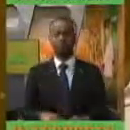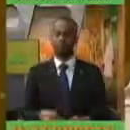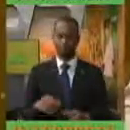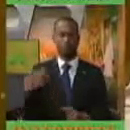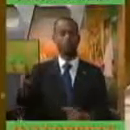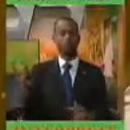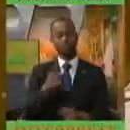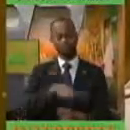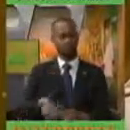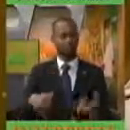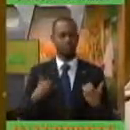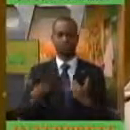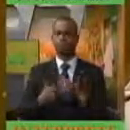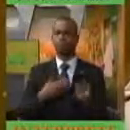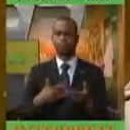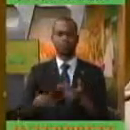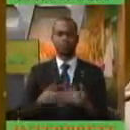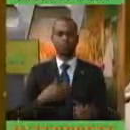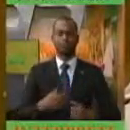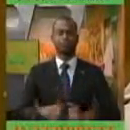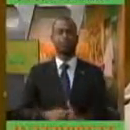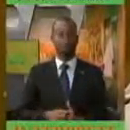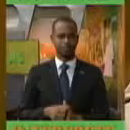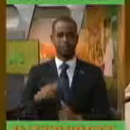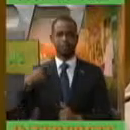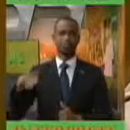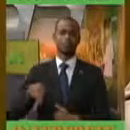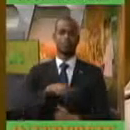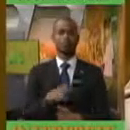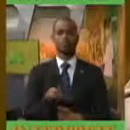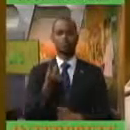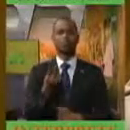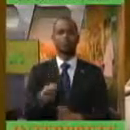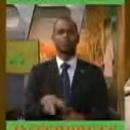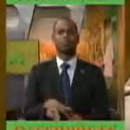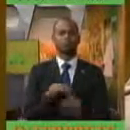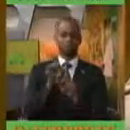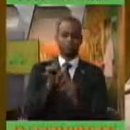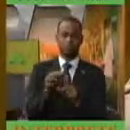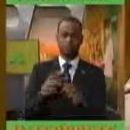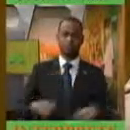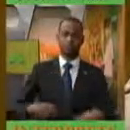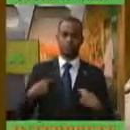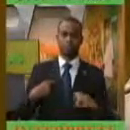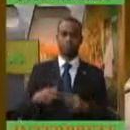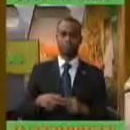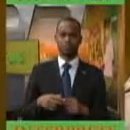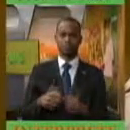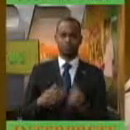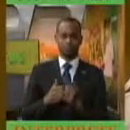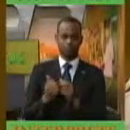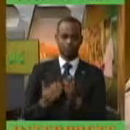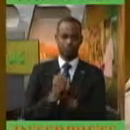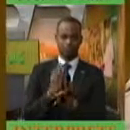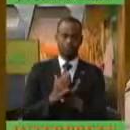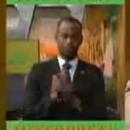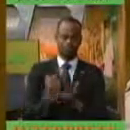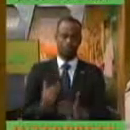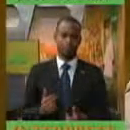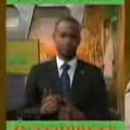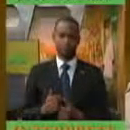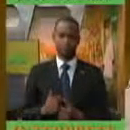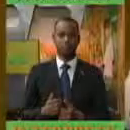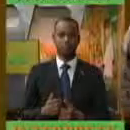etcétera, jóvenes, como quiera que seamos, claro. Lo que somos es una sola cosa, seres humanos, y seres humanos con derecho, claro, a todos,